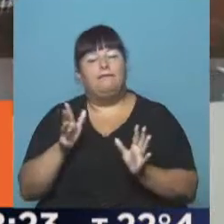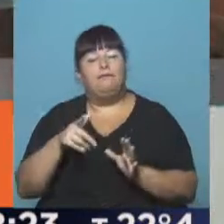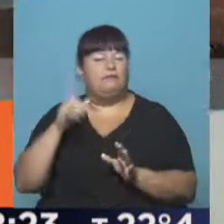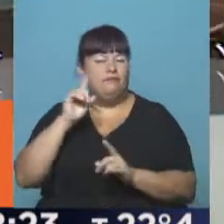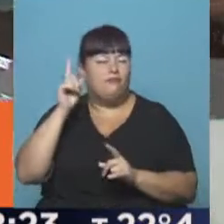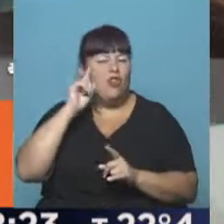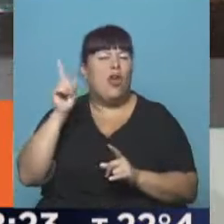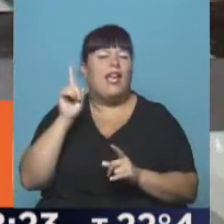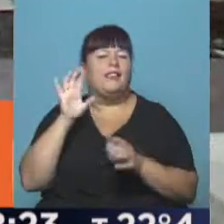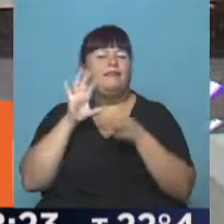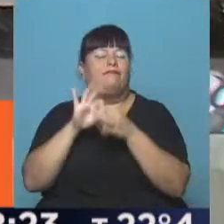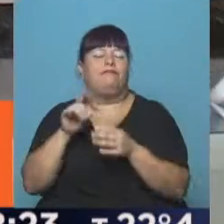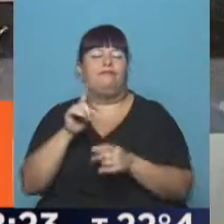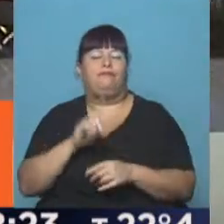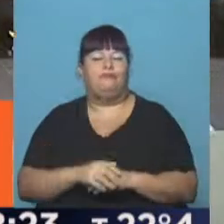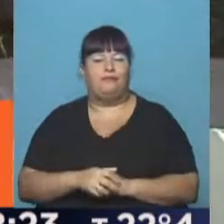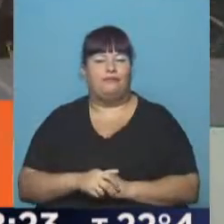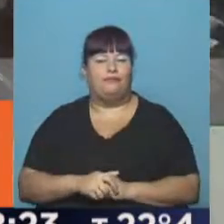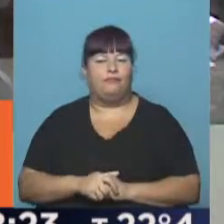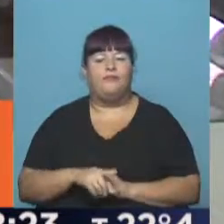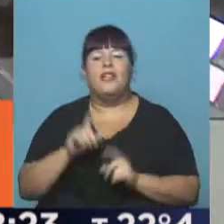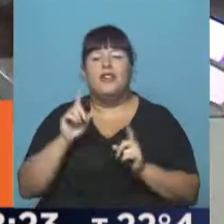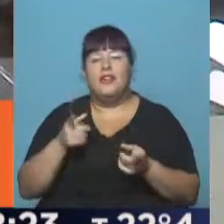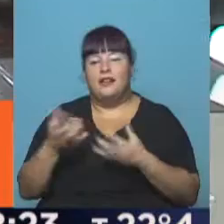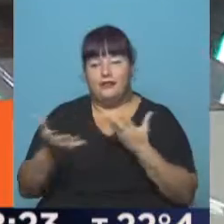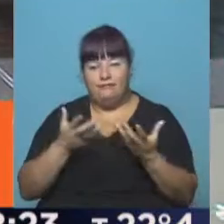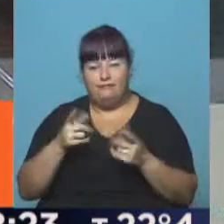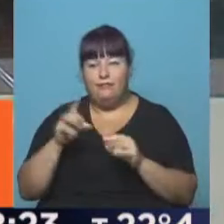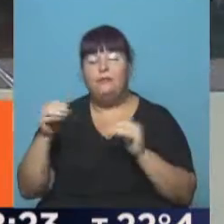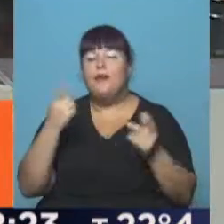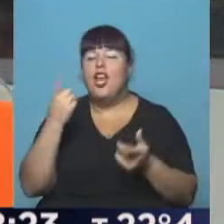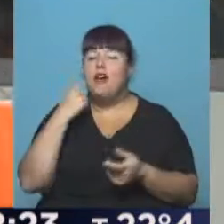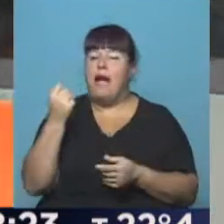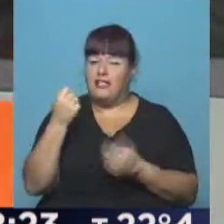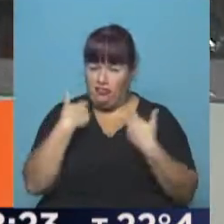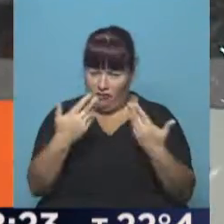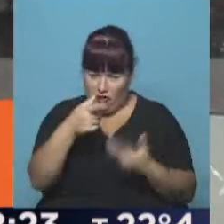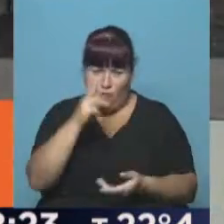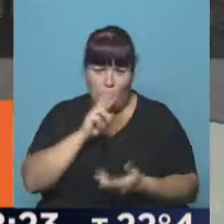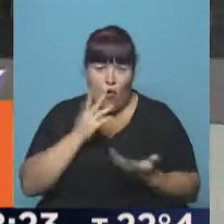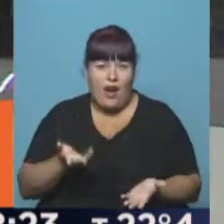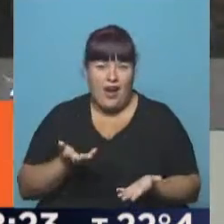Lejos del adosamiento, de estar adocenada. es que también es machista felicitarte porque sos mujer.